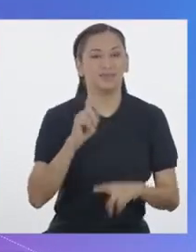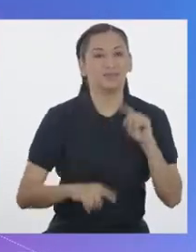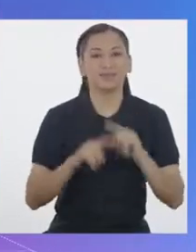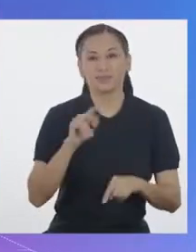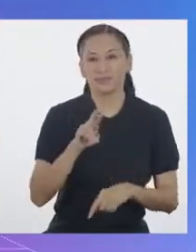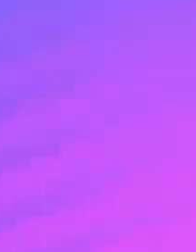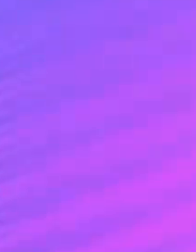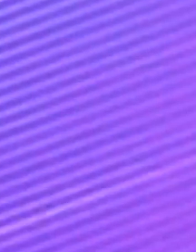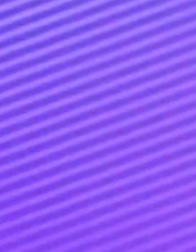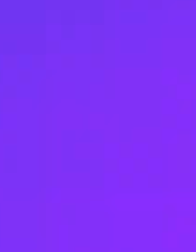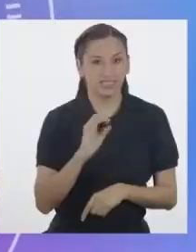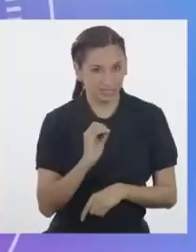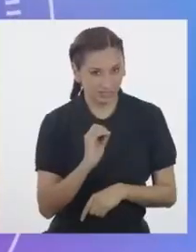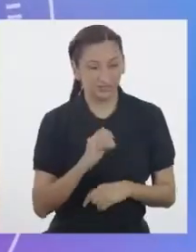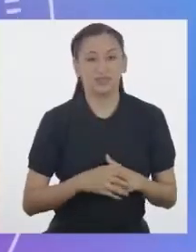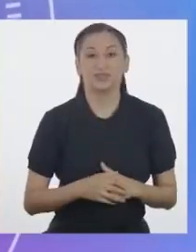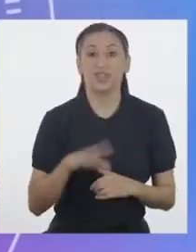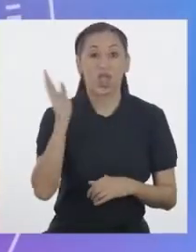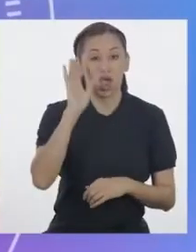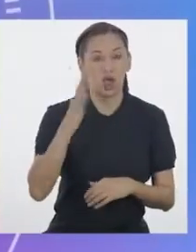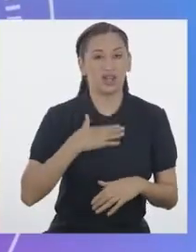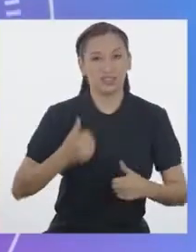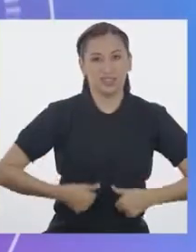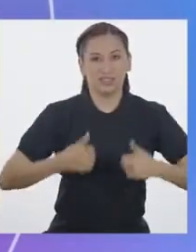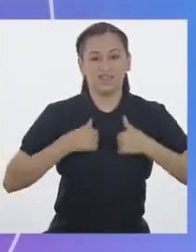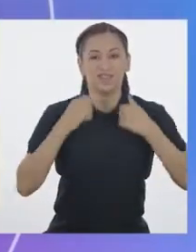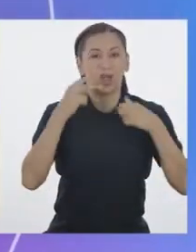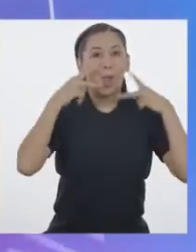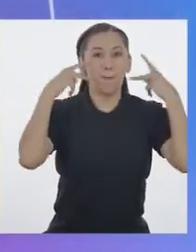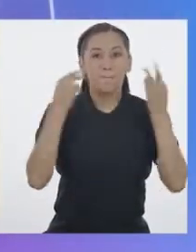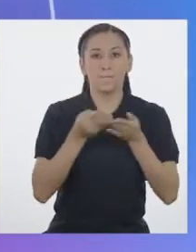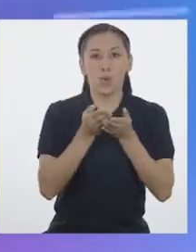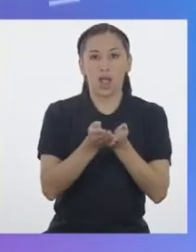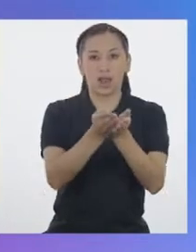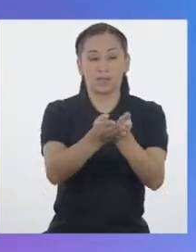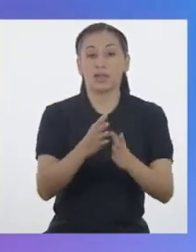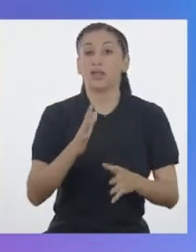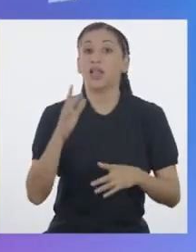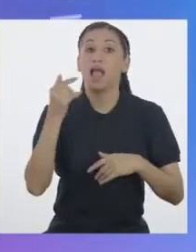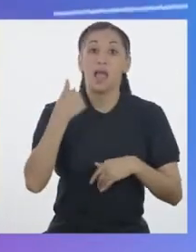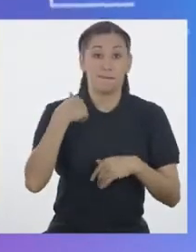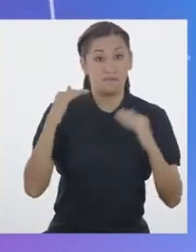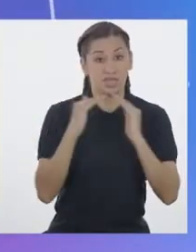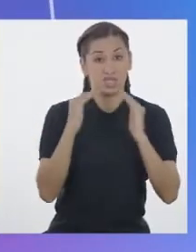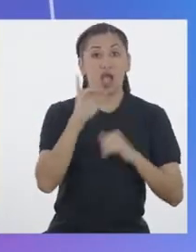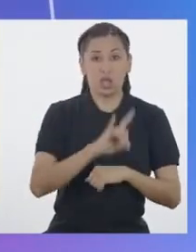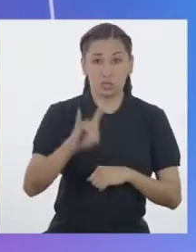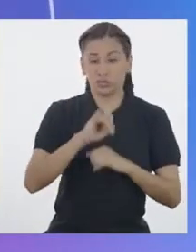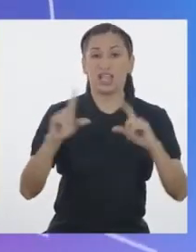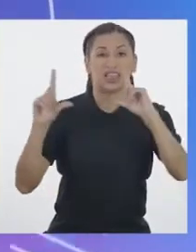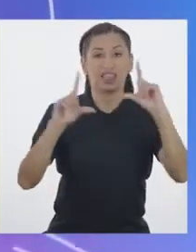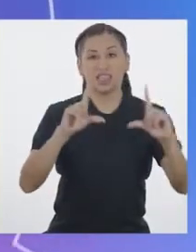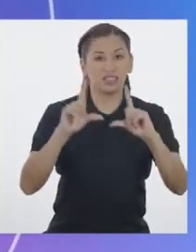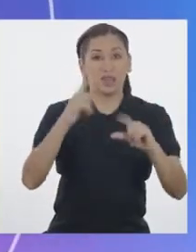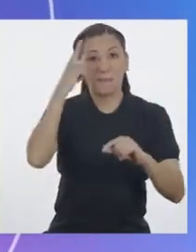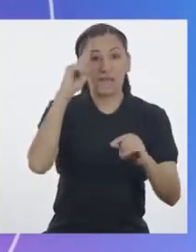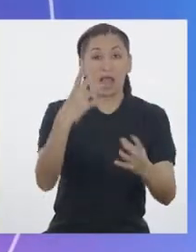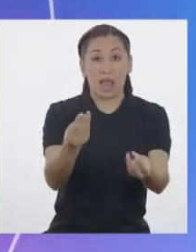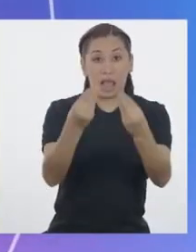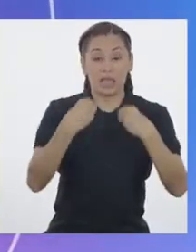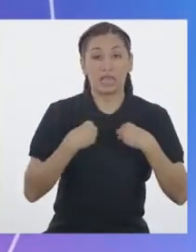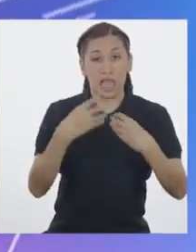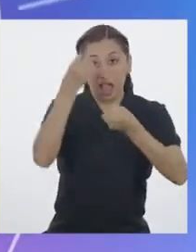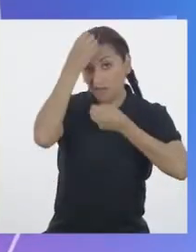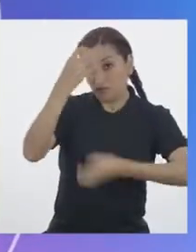primo de Rocío Hola, soy Fede desde Pucalpa En casa, utilizamos la televisión para mantenernos